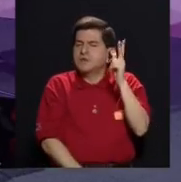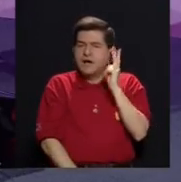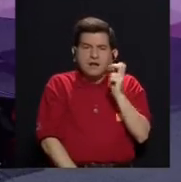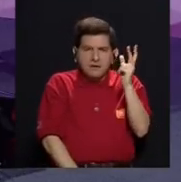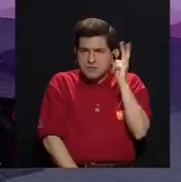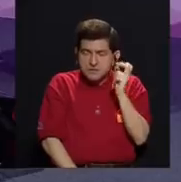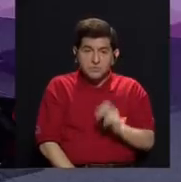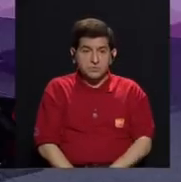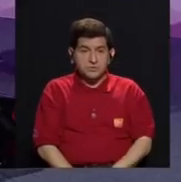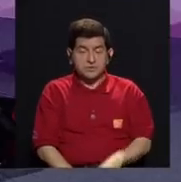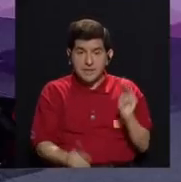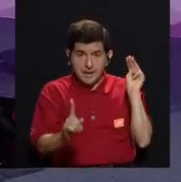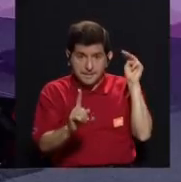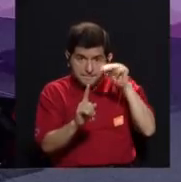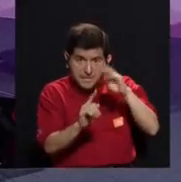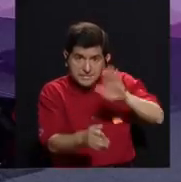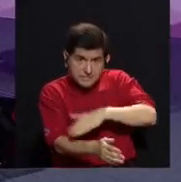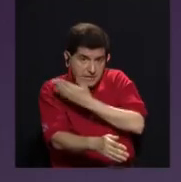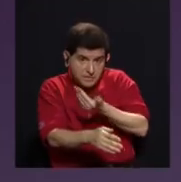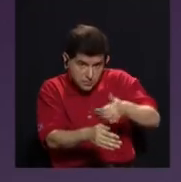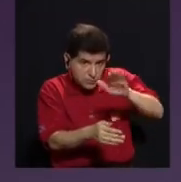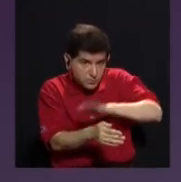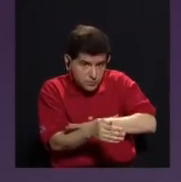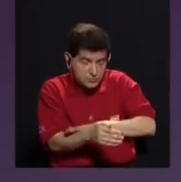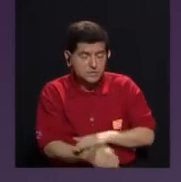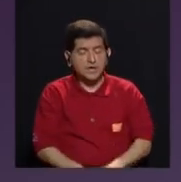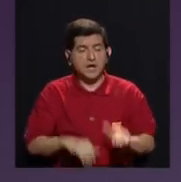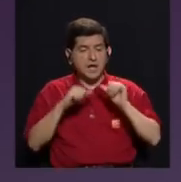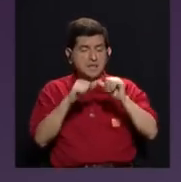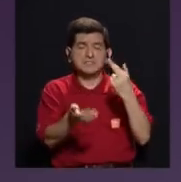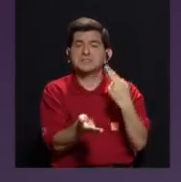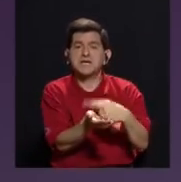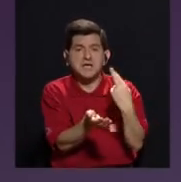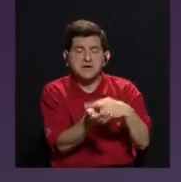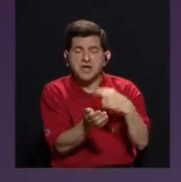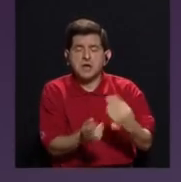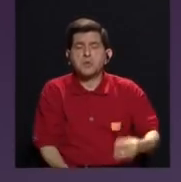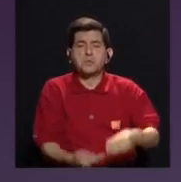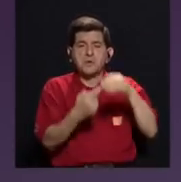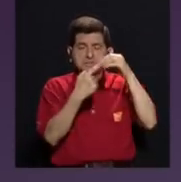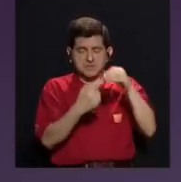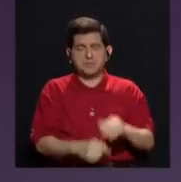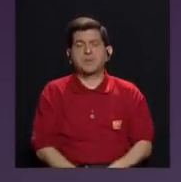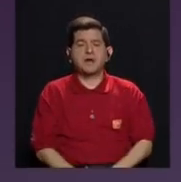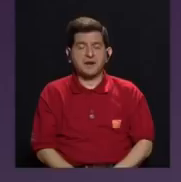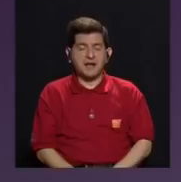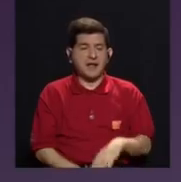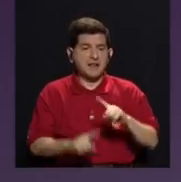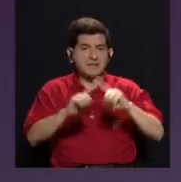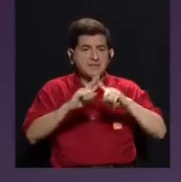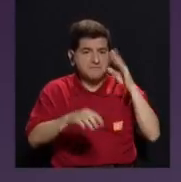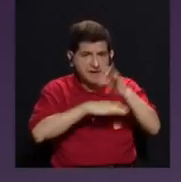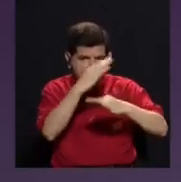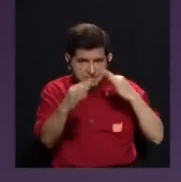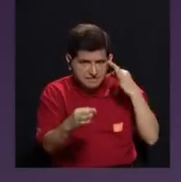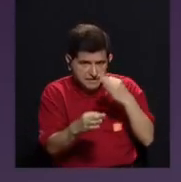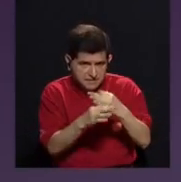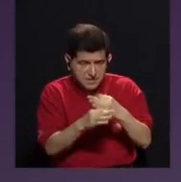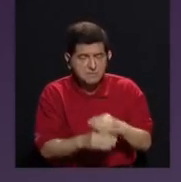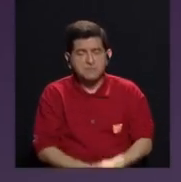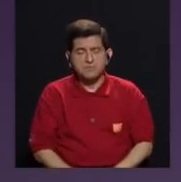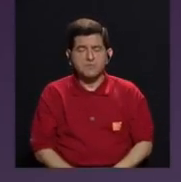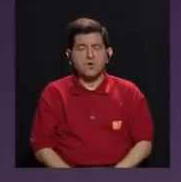en términos del mensaje musical ella sigue en los ritmos principales el cíclico en belo holandesa y corrido